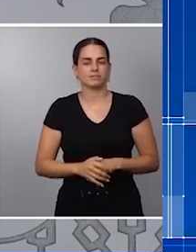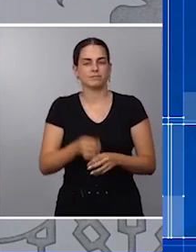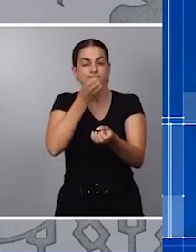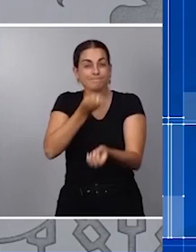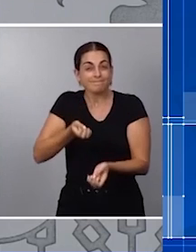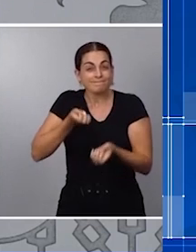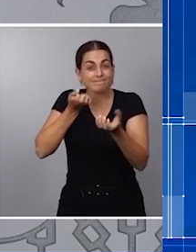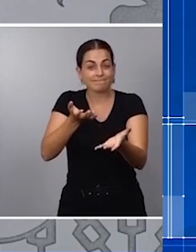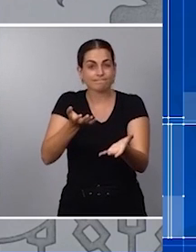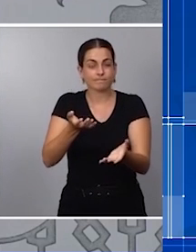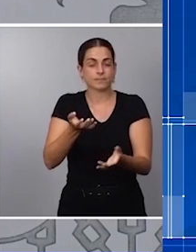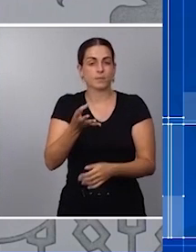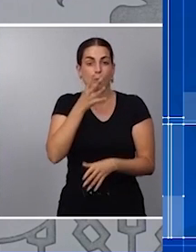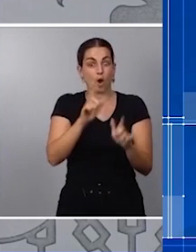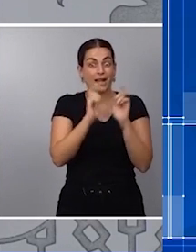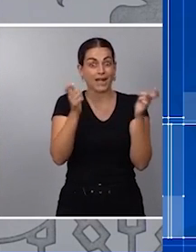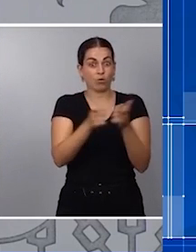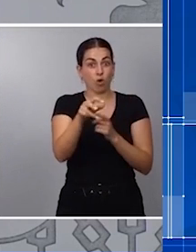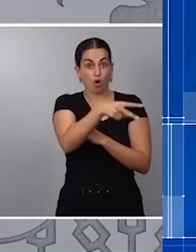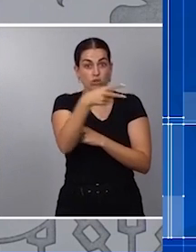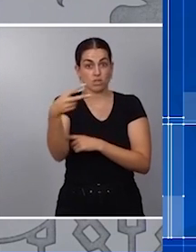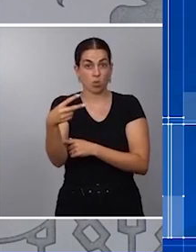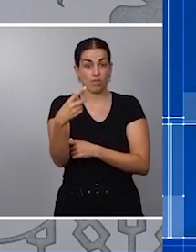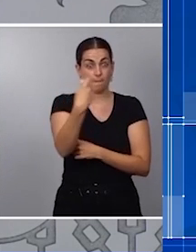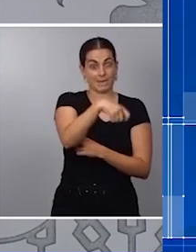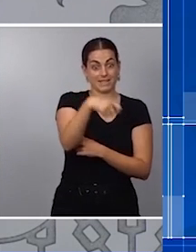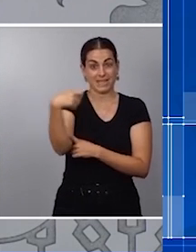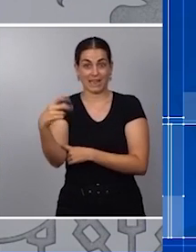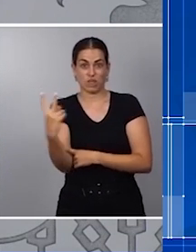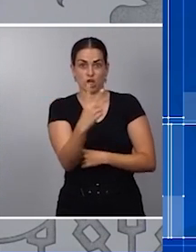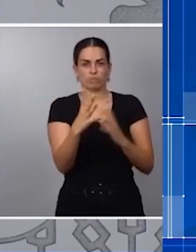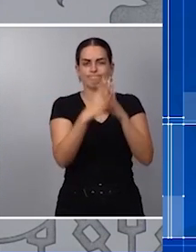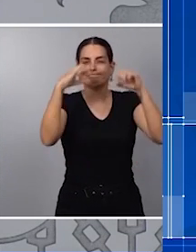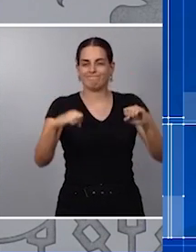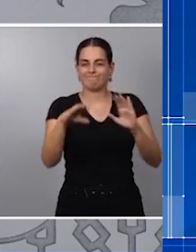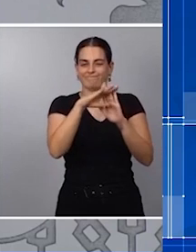de esta reunión, ambos presidentes han acordado que la